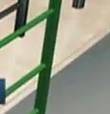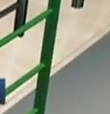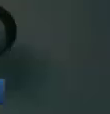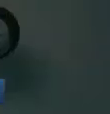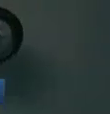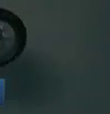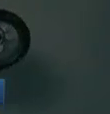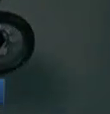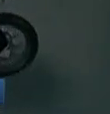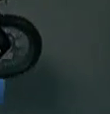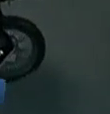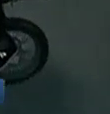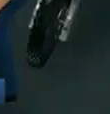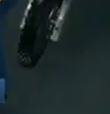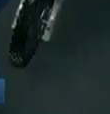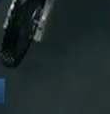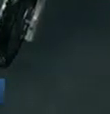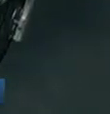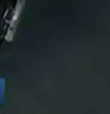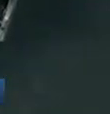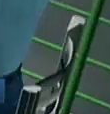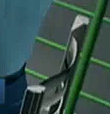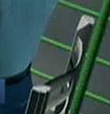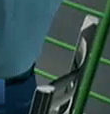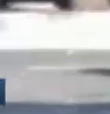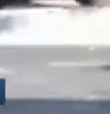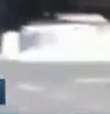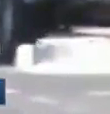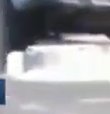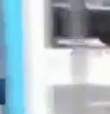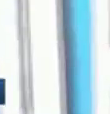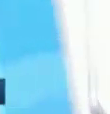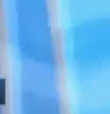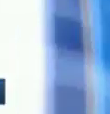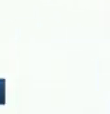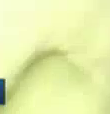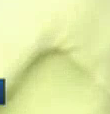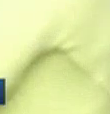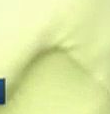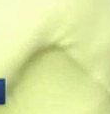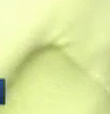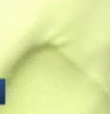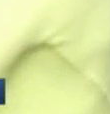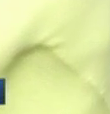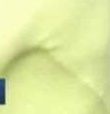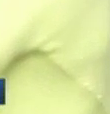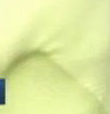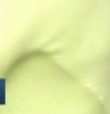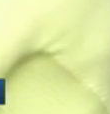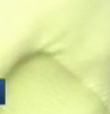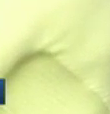sujetos motorizados asaltaron a los clientes de una panadería